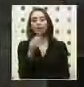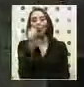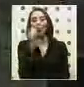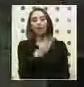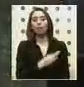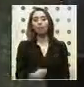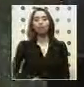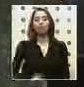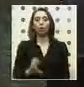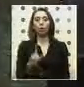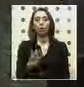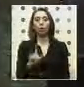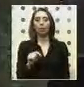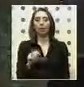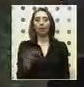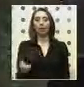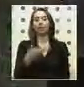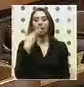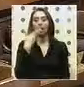Roberto Poblete.